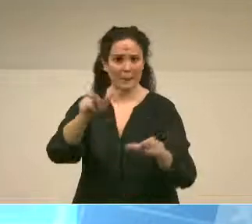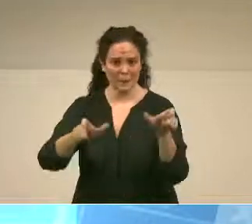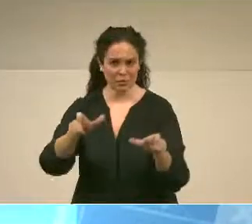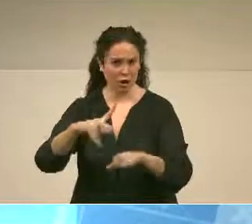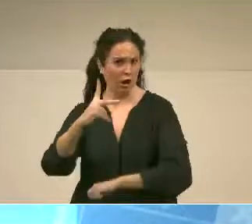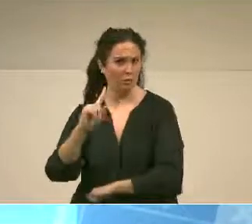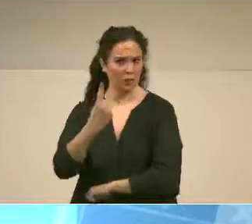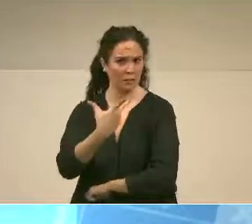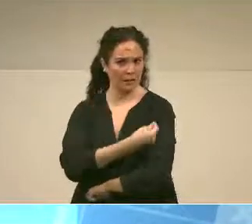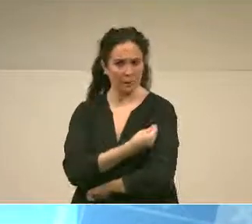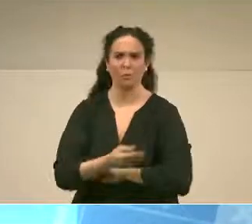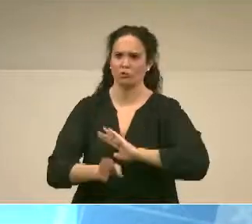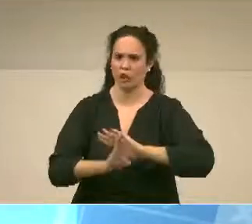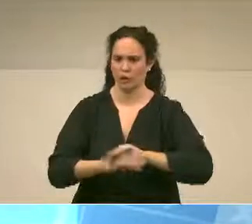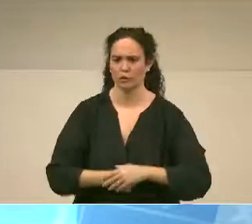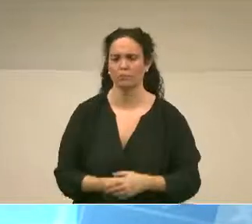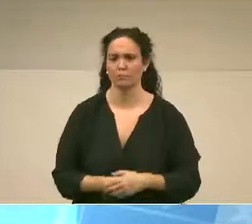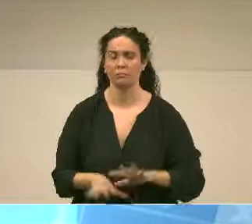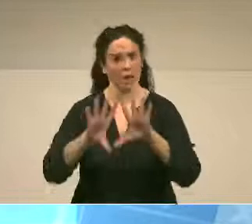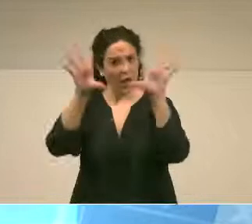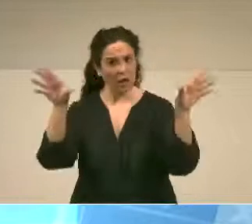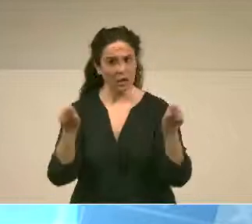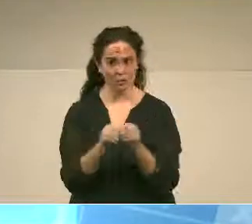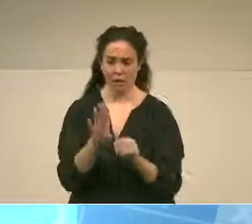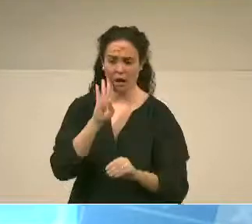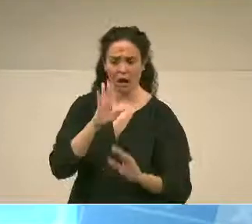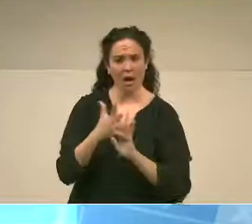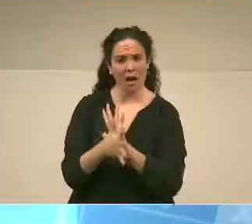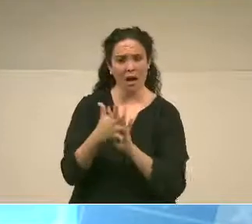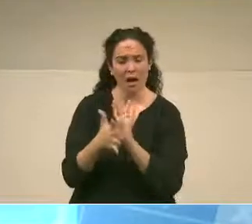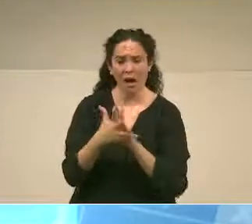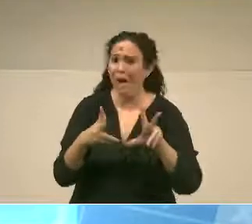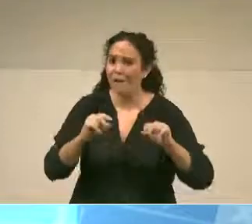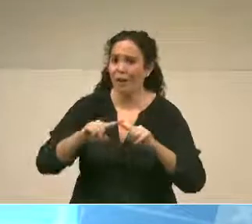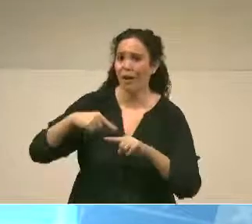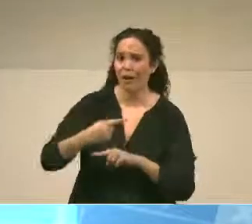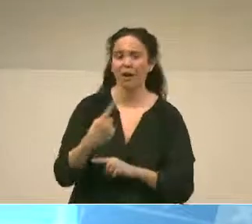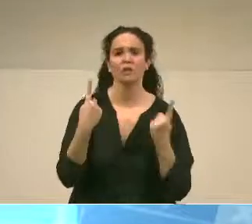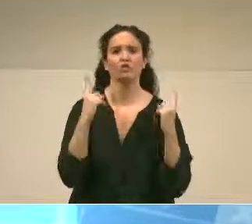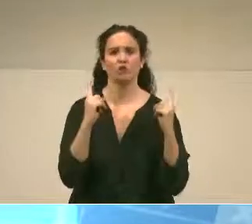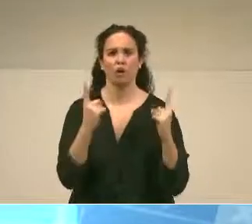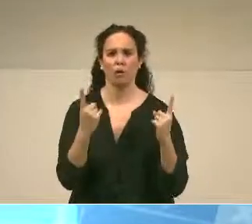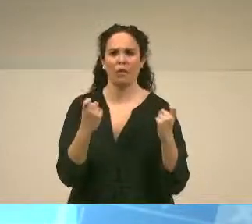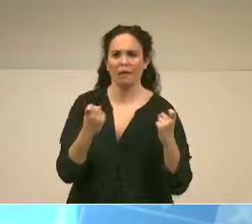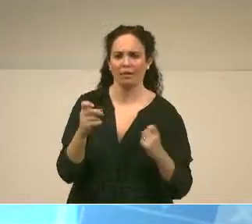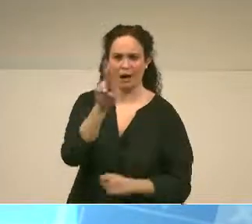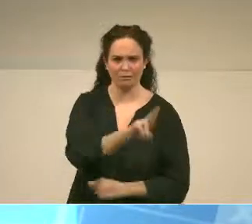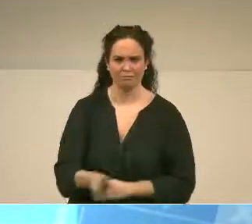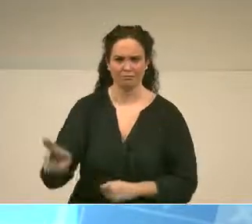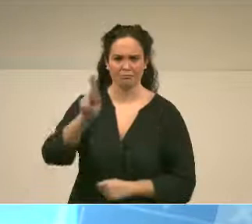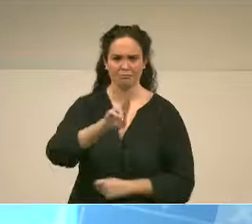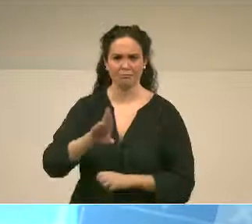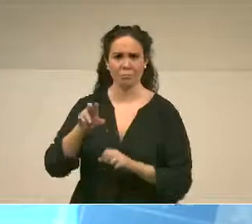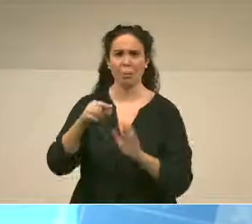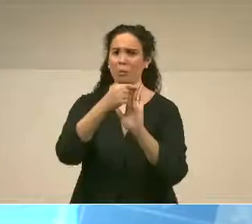Osakidetza. Dicho todo esto, no me queda sino insistir en la necesidad de cumplir con las medidas de